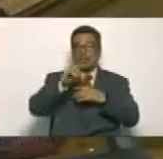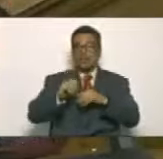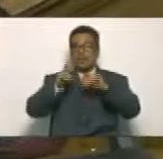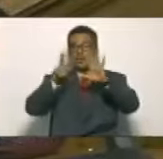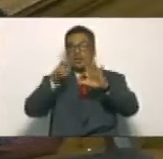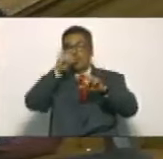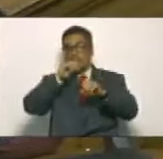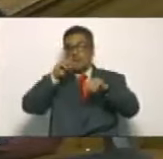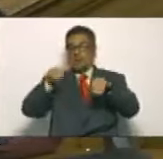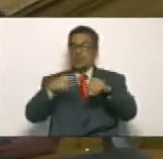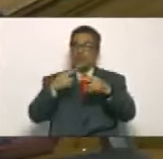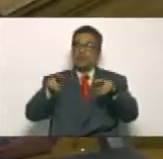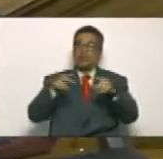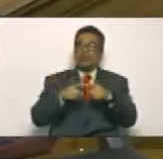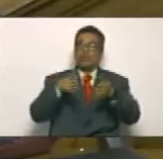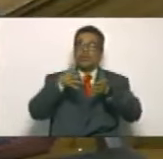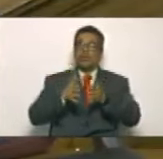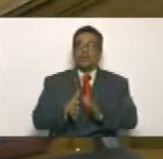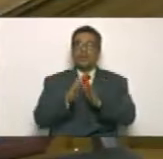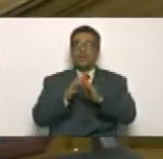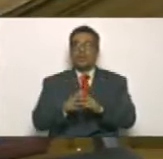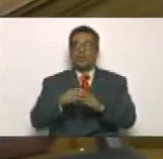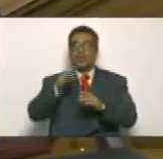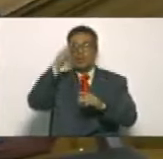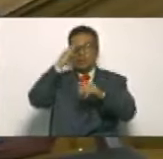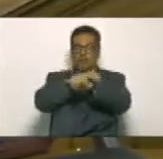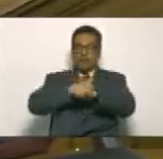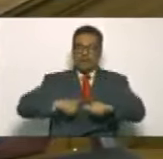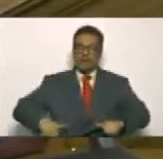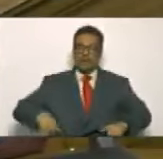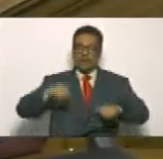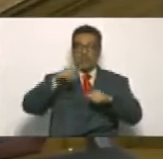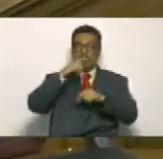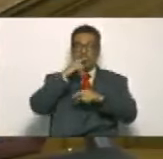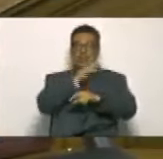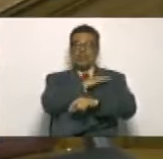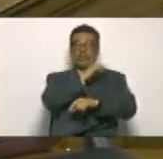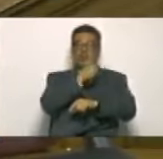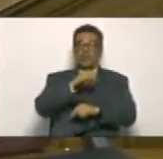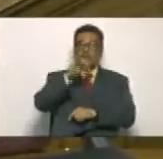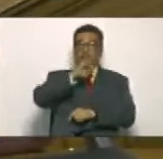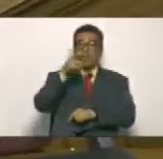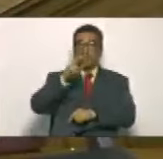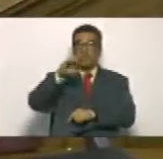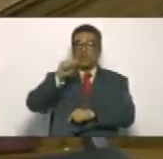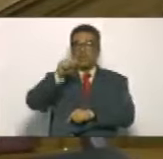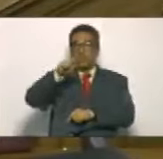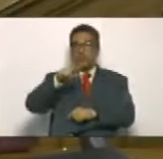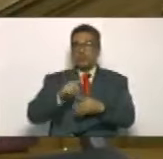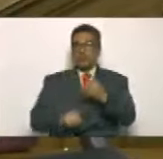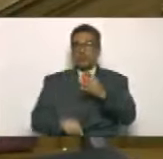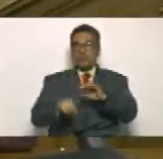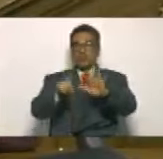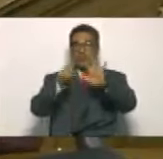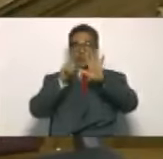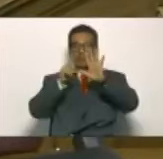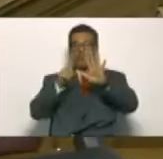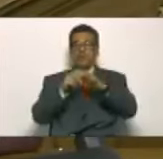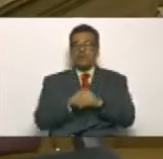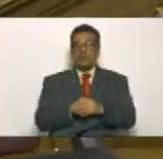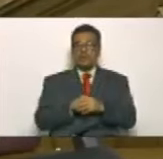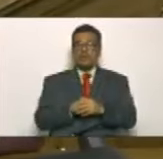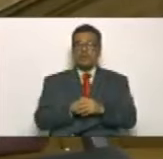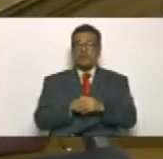207 aniversario del natalicio del general del pueblo soberano Ezequiel Zamora. Punto número